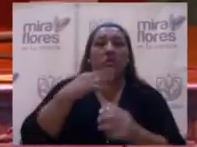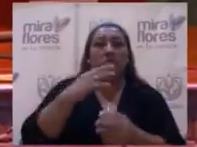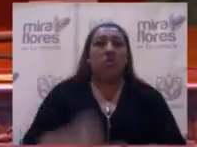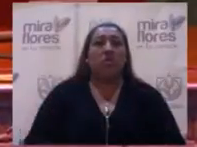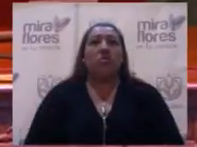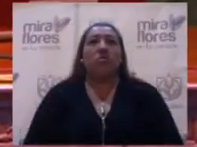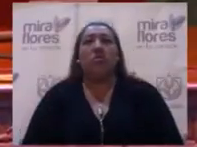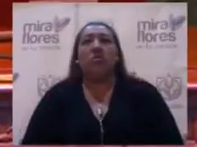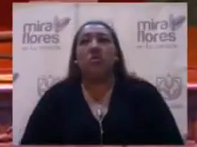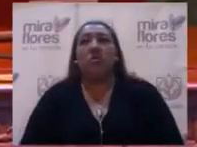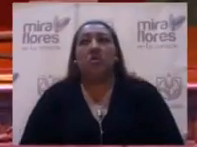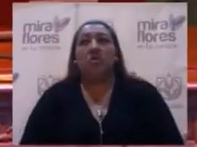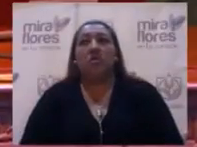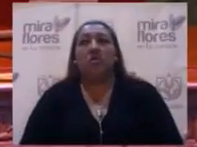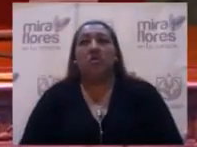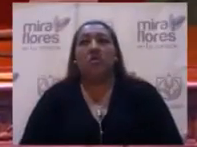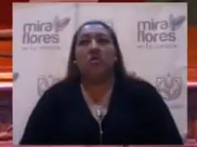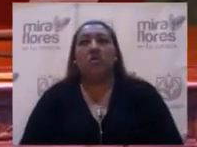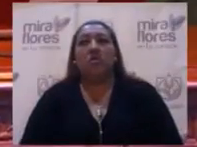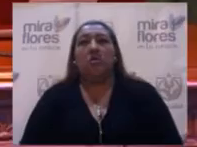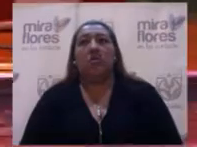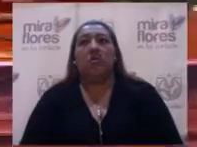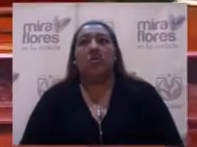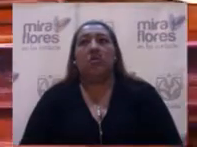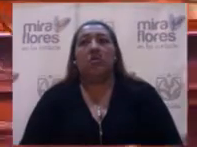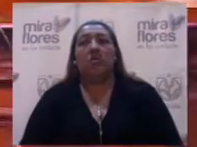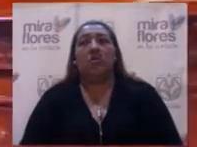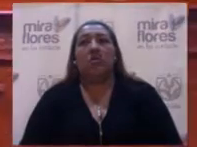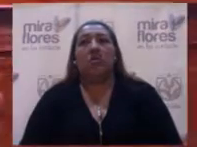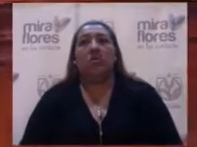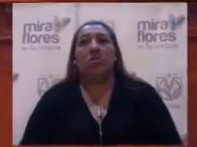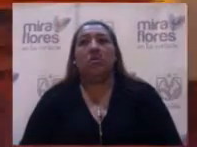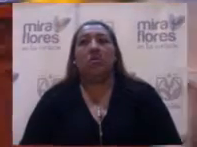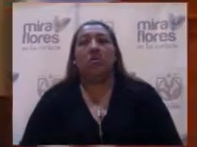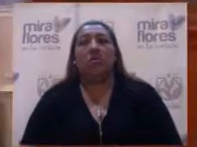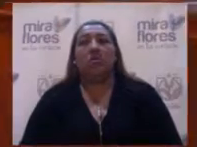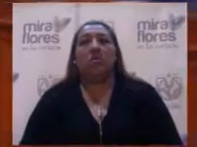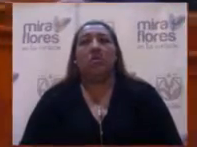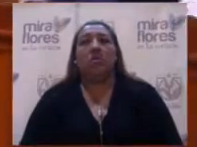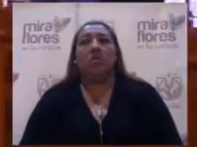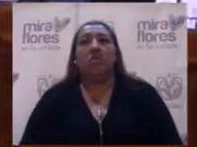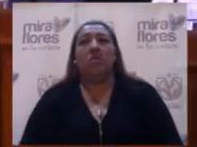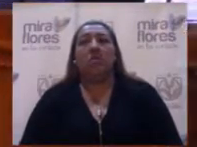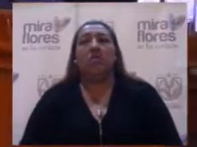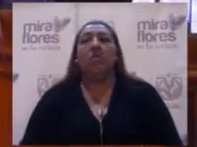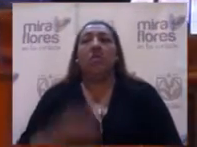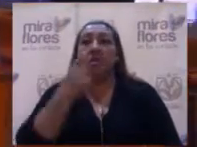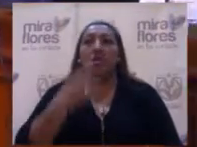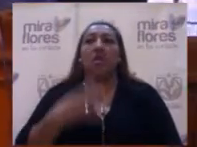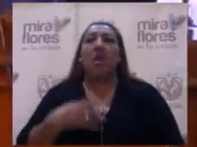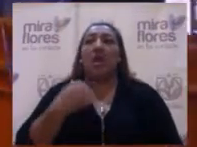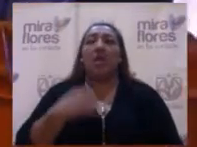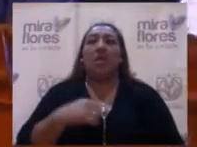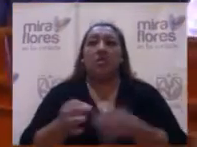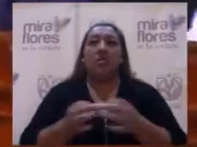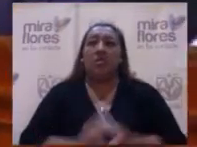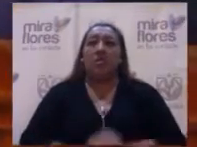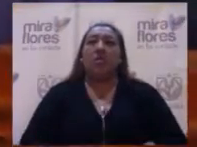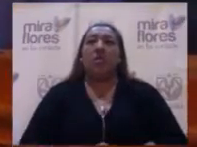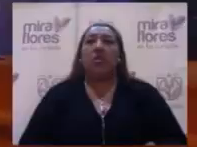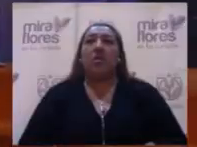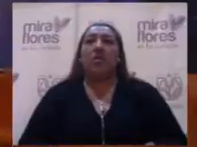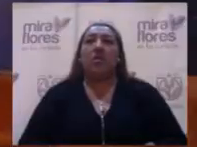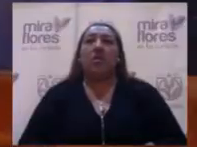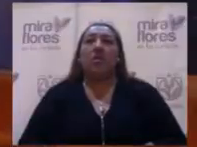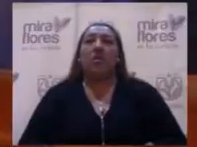mencionado. Bien, señor Alfredo Olín. Señor alcalde, ¿qué tal? Solamente quisiera recalcar y